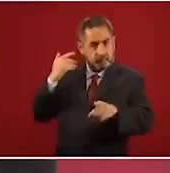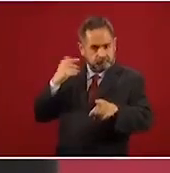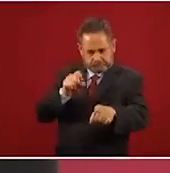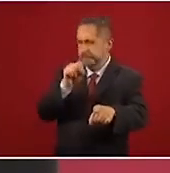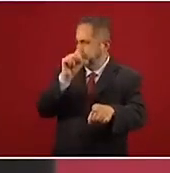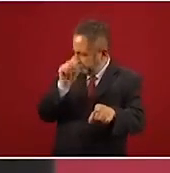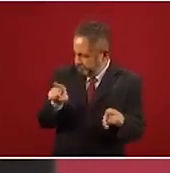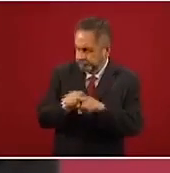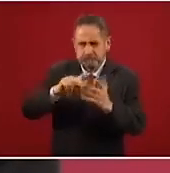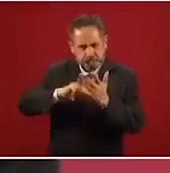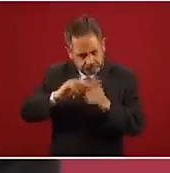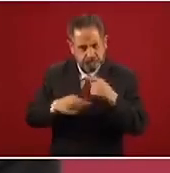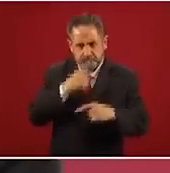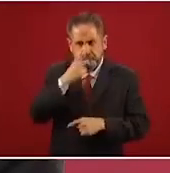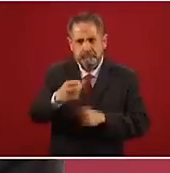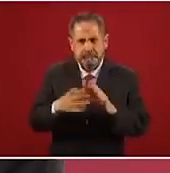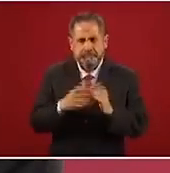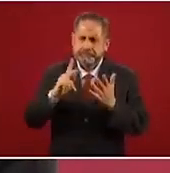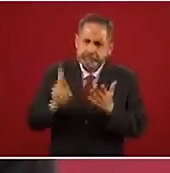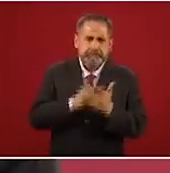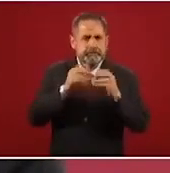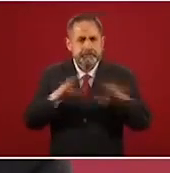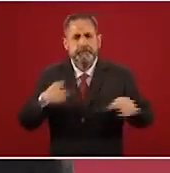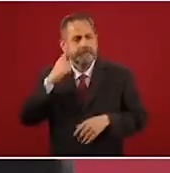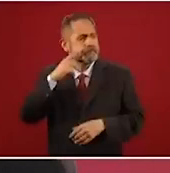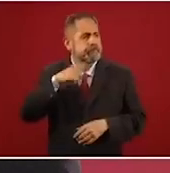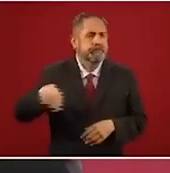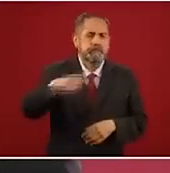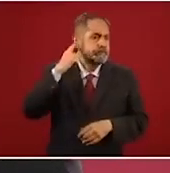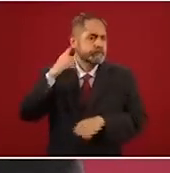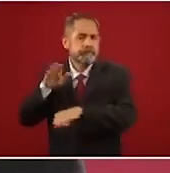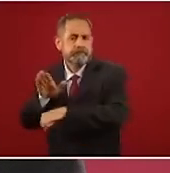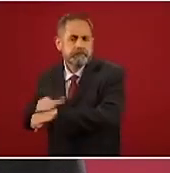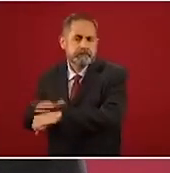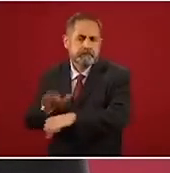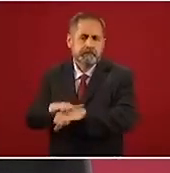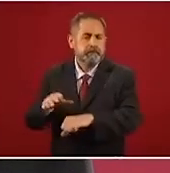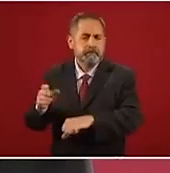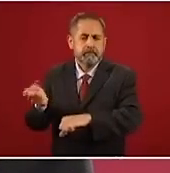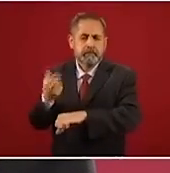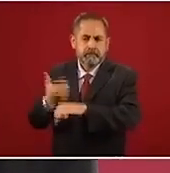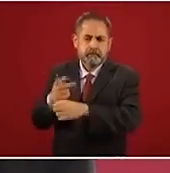reitero, y lo hago también para que lo escuchen los servidores públicos,